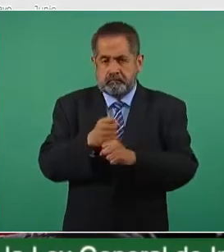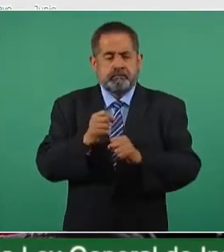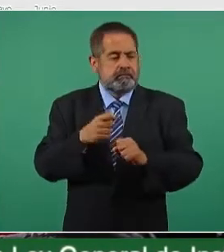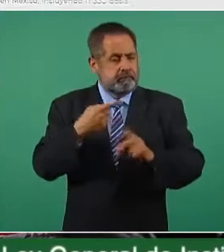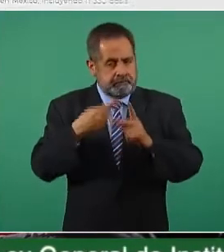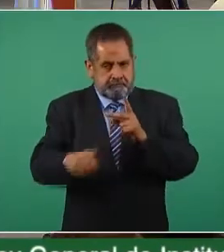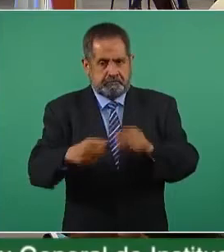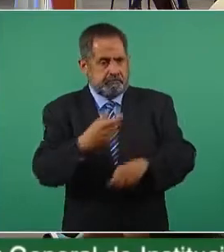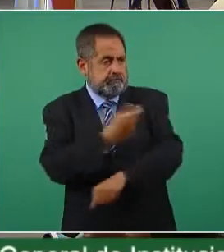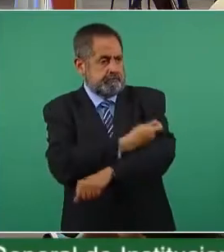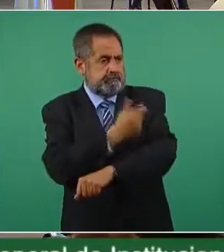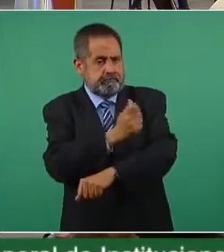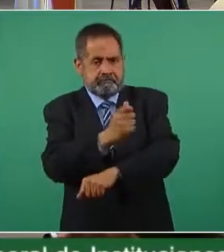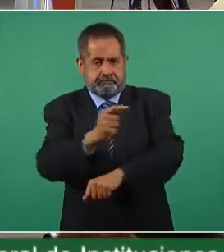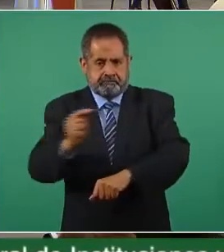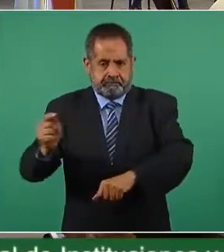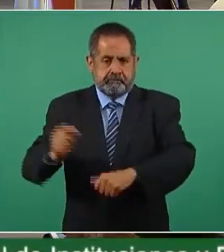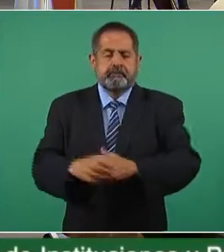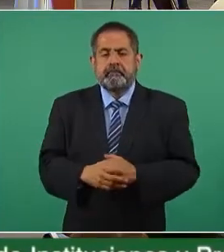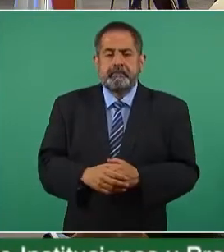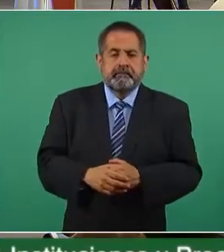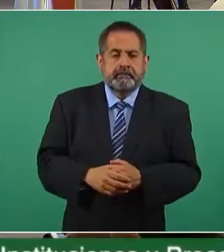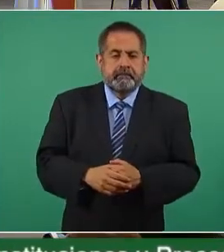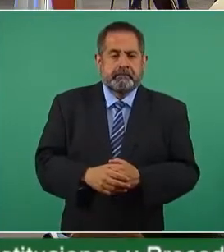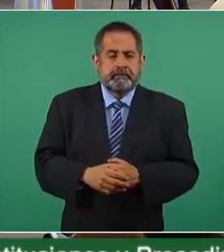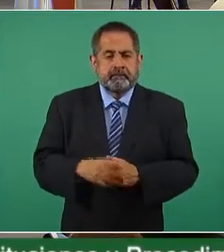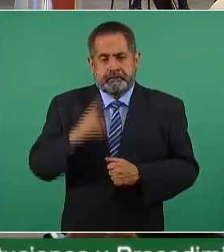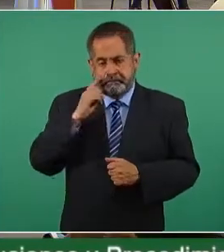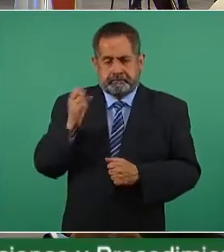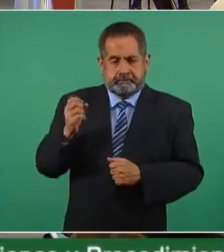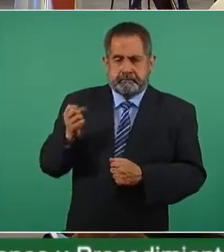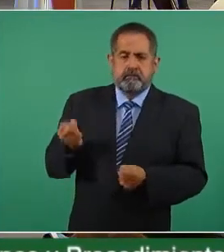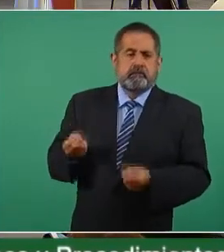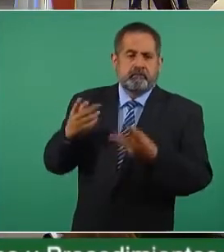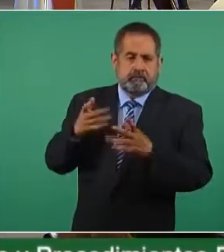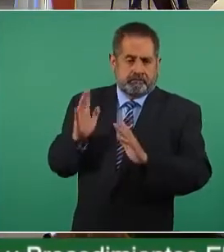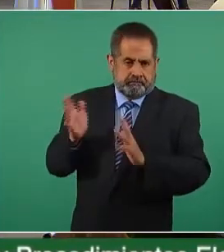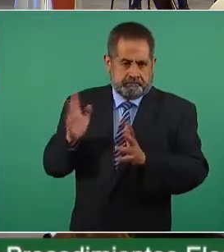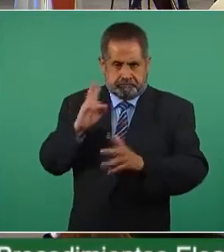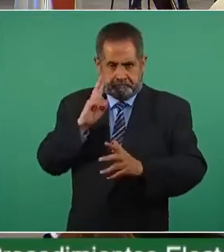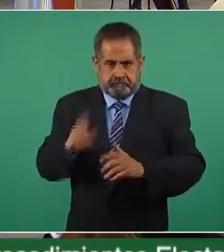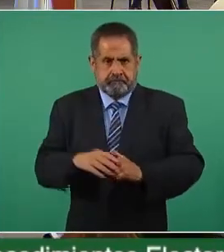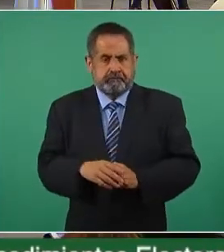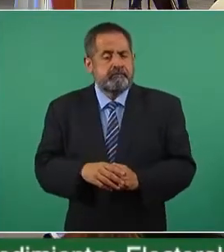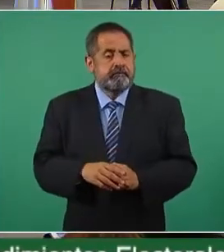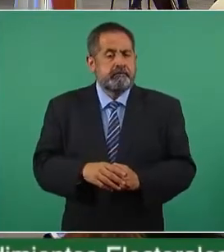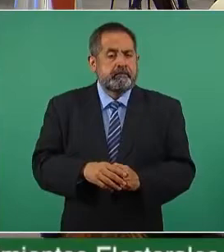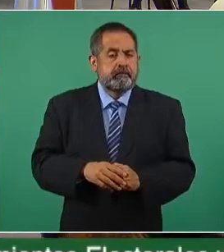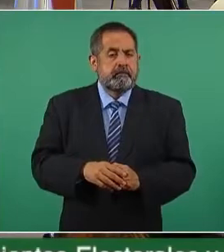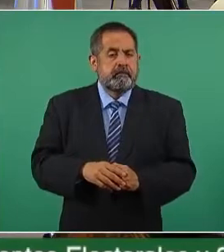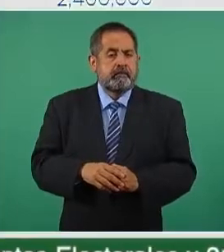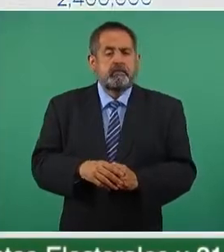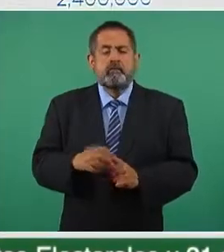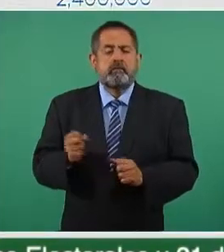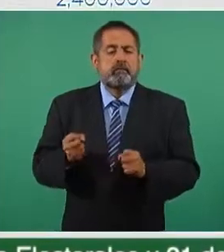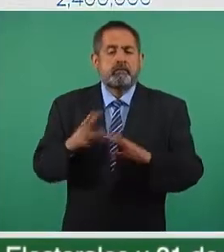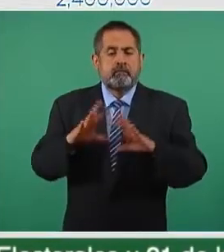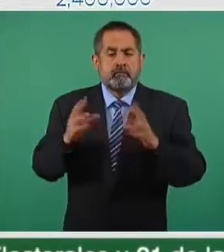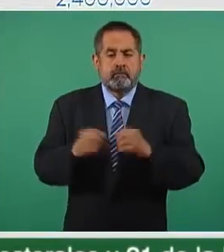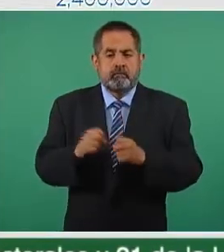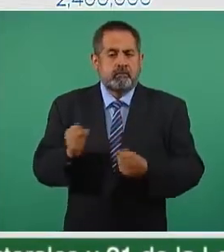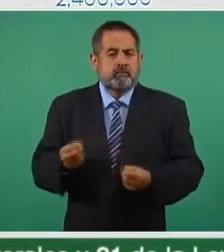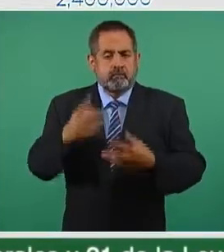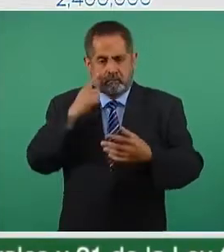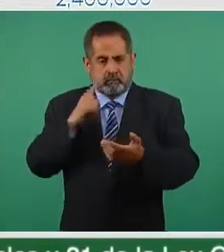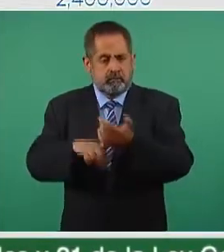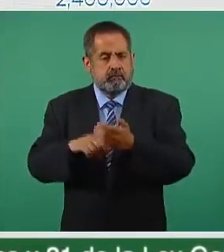siguiente, por favor. Estos son los números que ya se dieron aquí, lo que tenemos al día de hoy y lo que va a llegar, ya